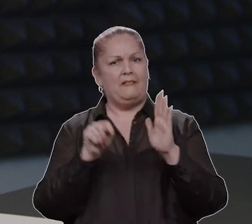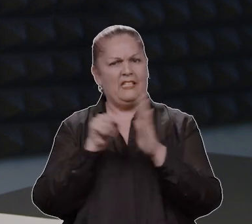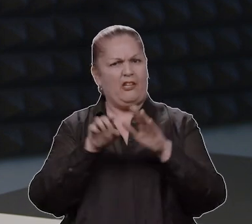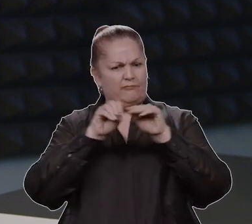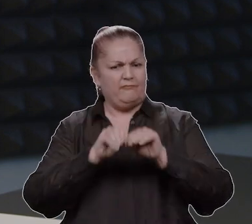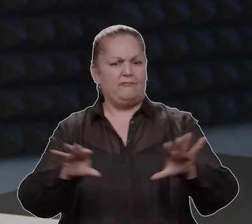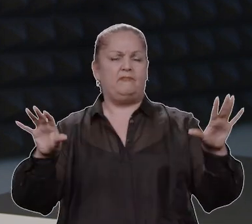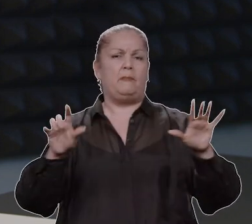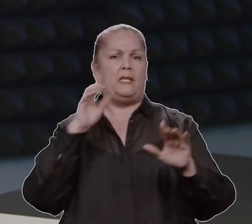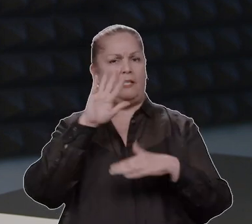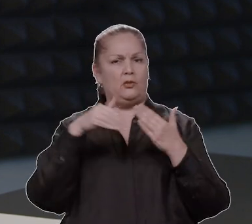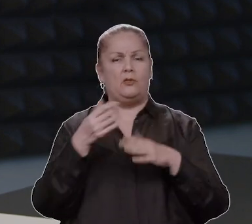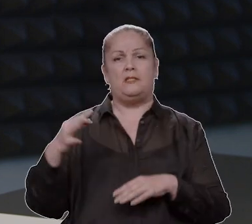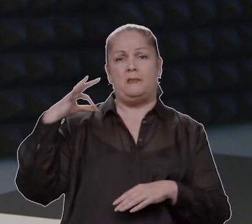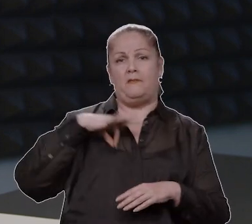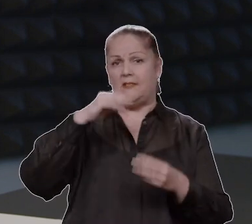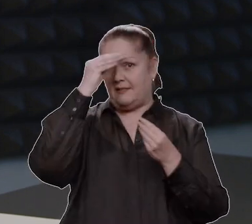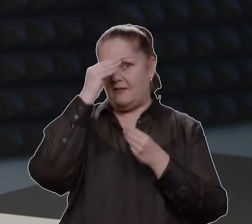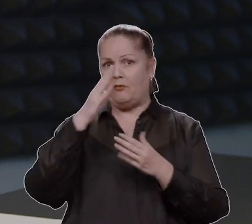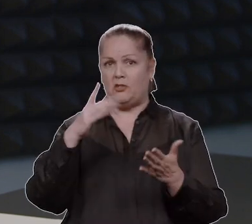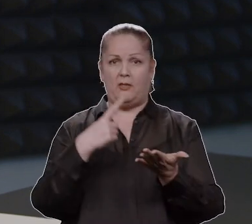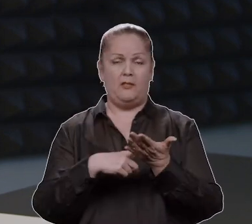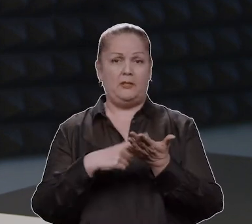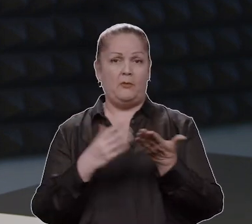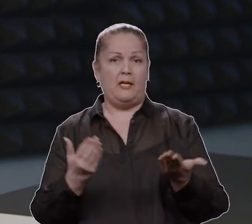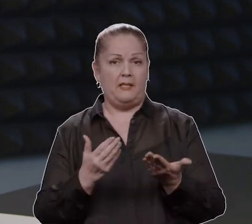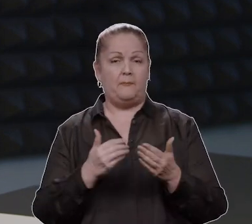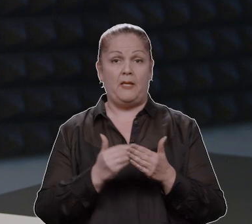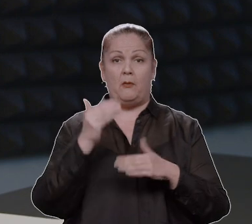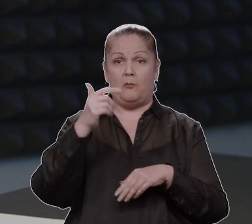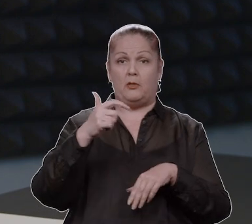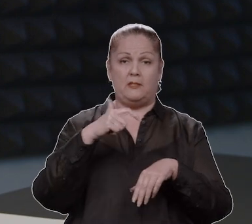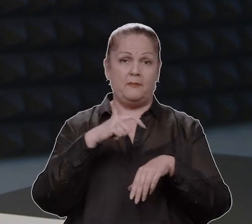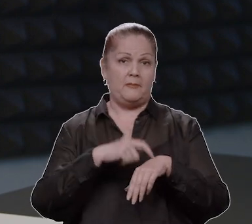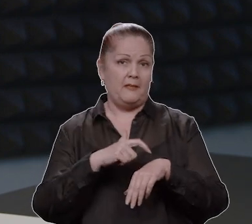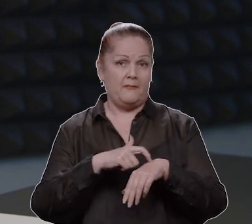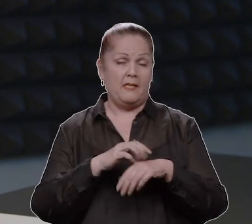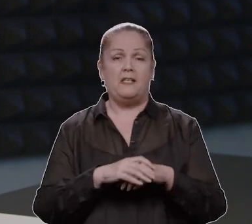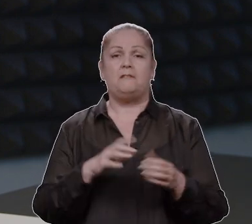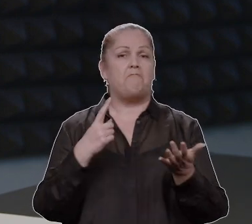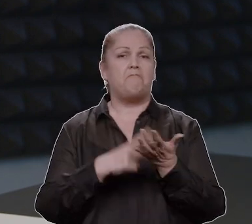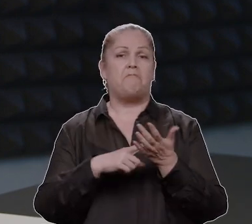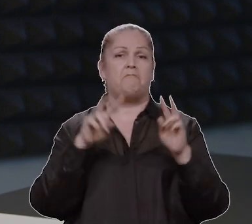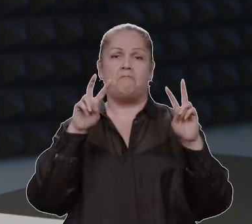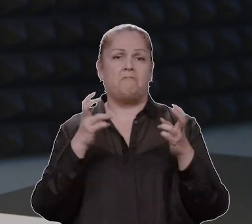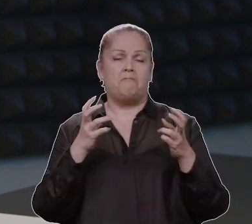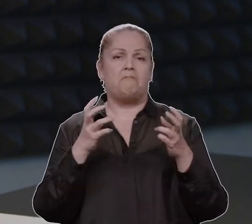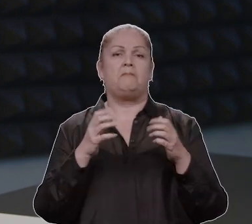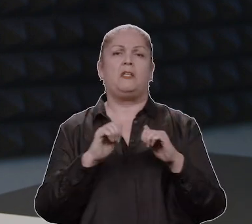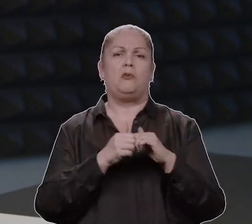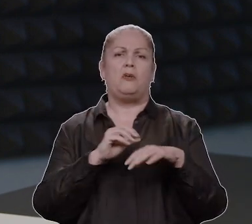con otras personas para que puedan beneficiarse de la información que hemos discutido. En nuestro próximo episodio hablaremos sobre los factores